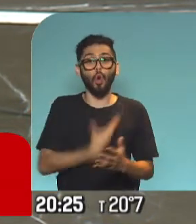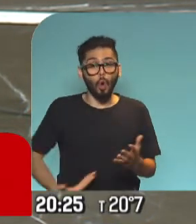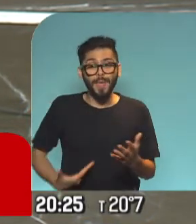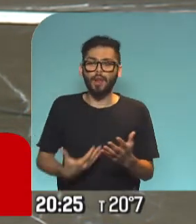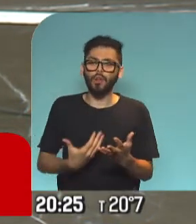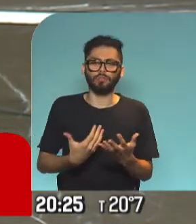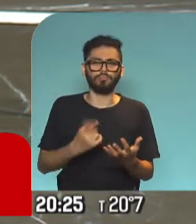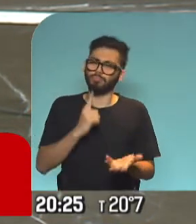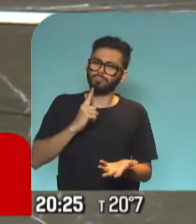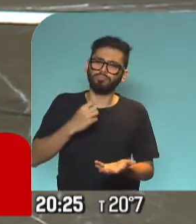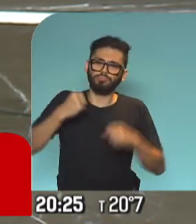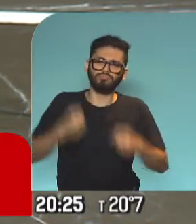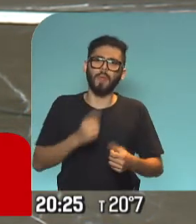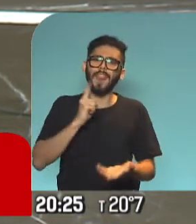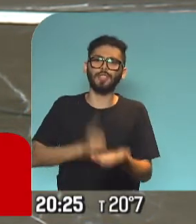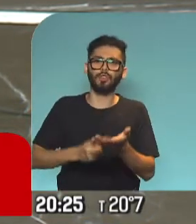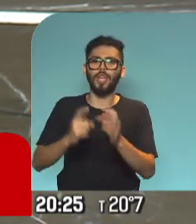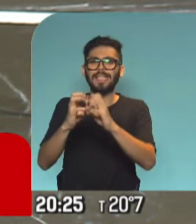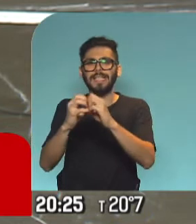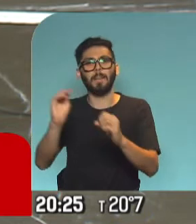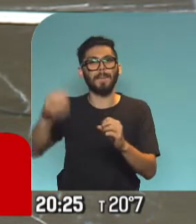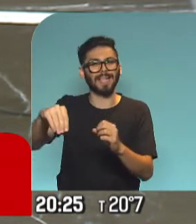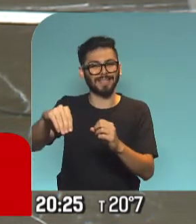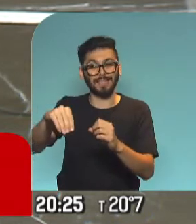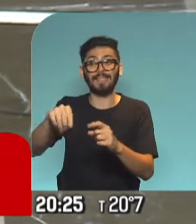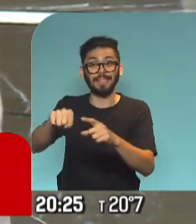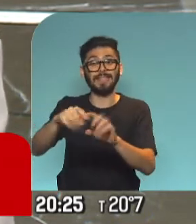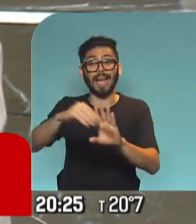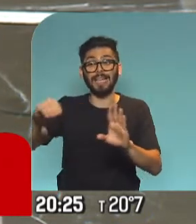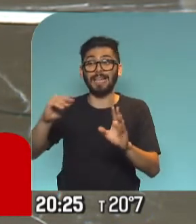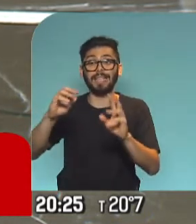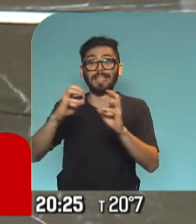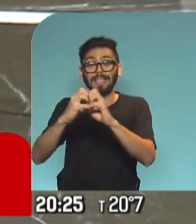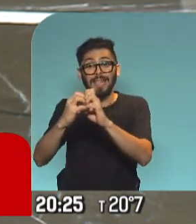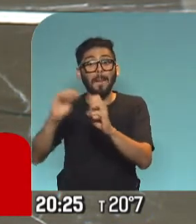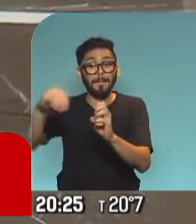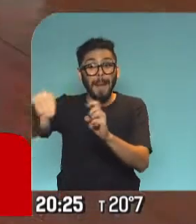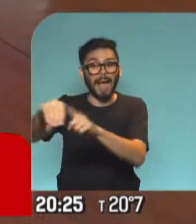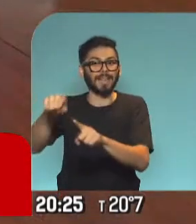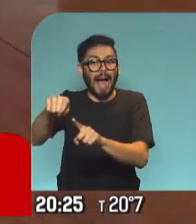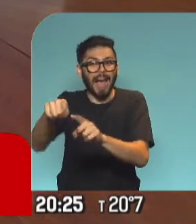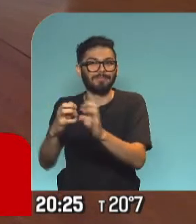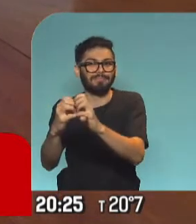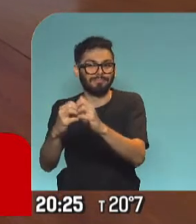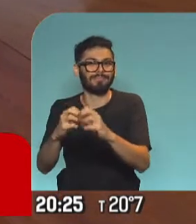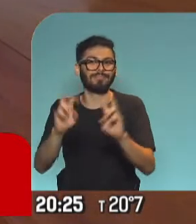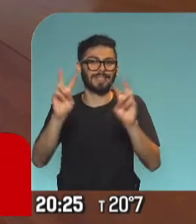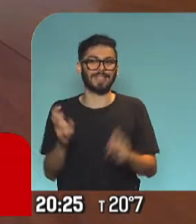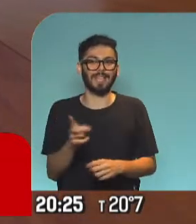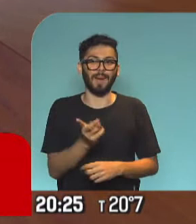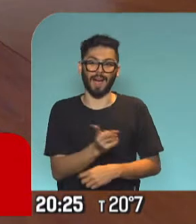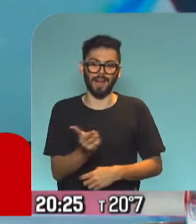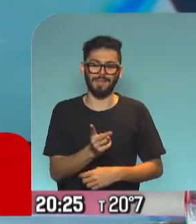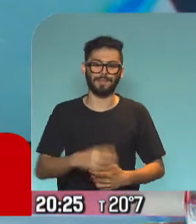sesiones extraordinarias e incluir este tema en el temario de sesiones extraordinarias. Una de las cosas